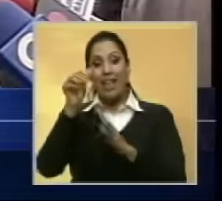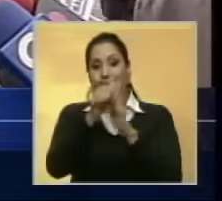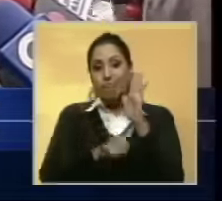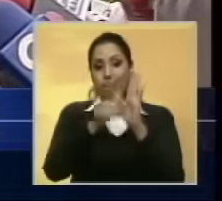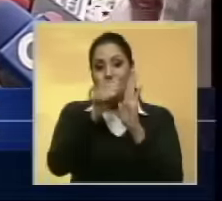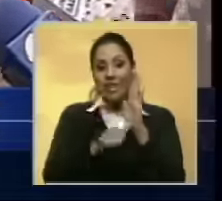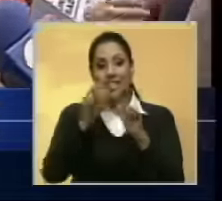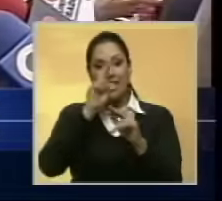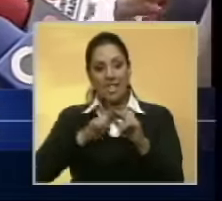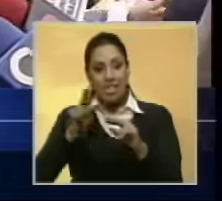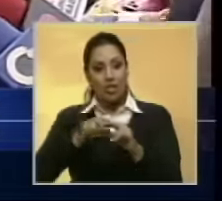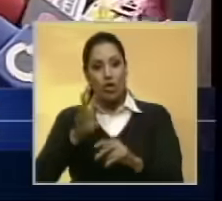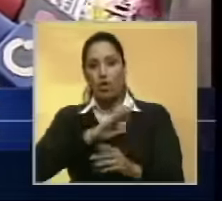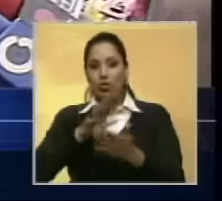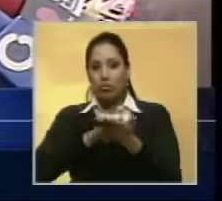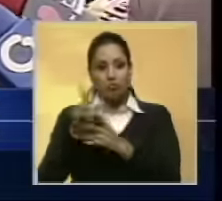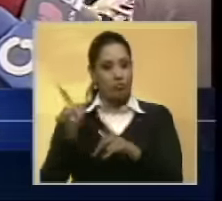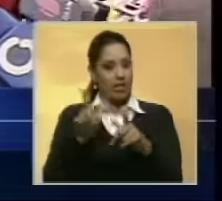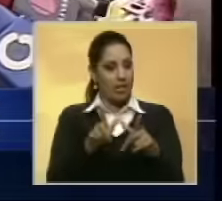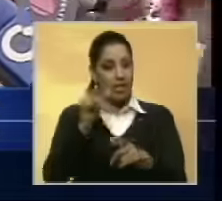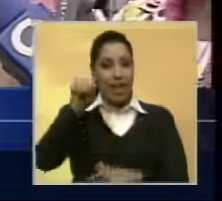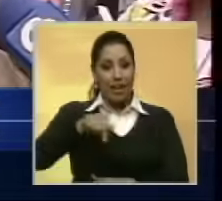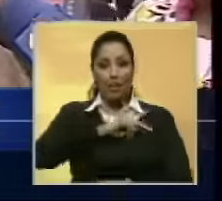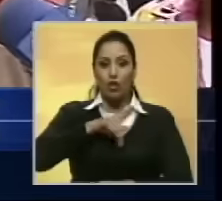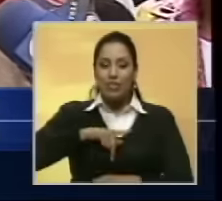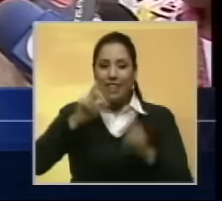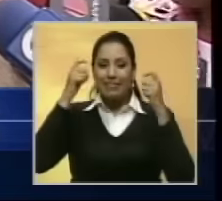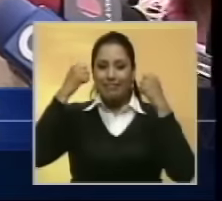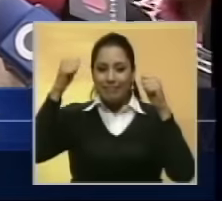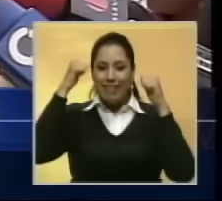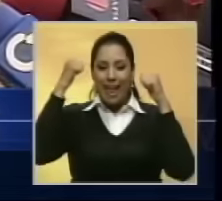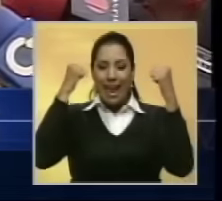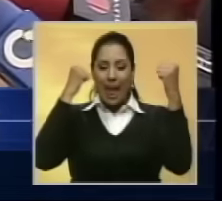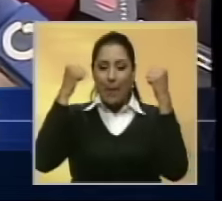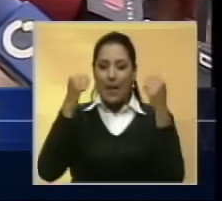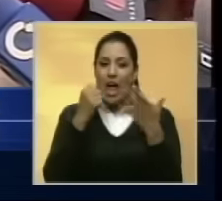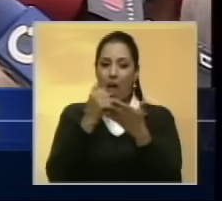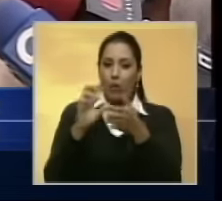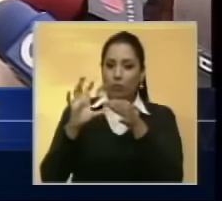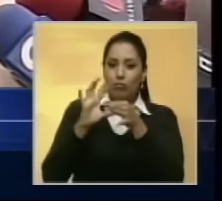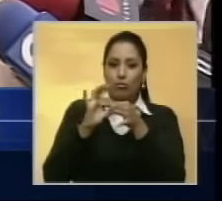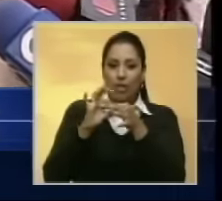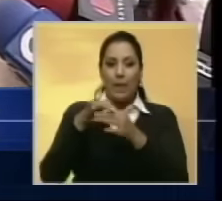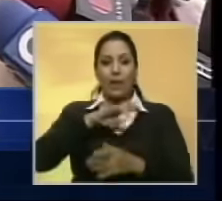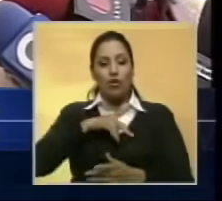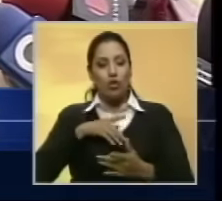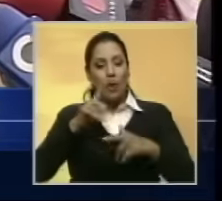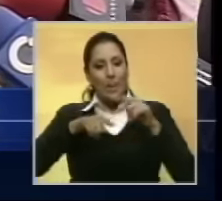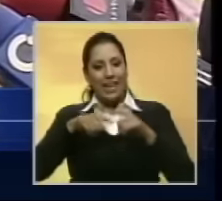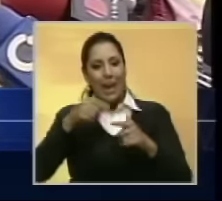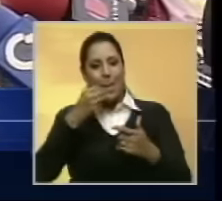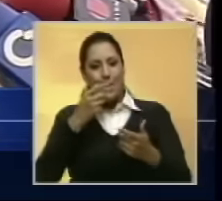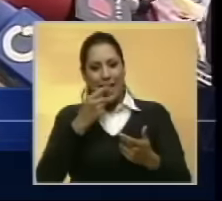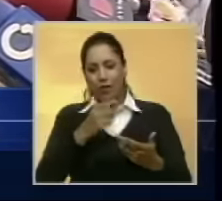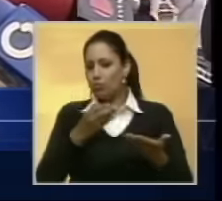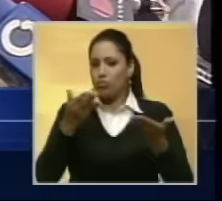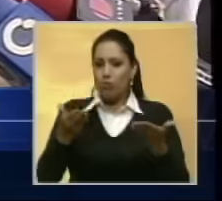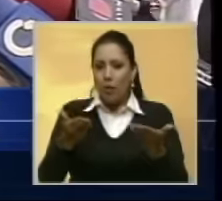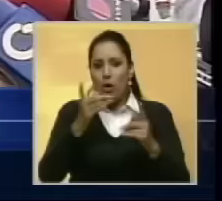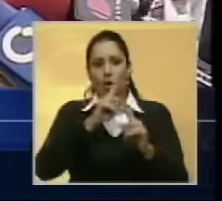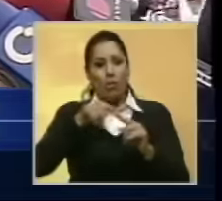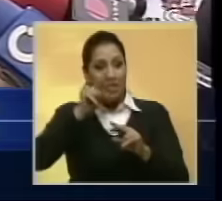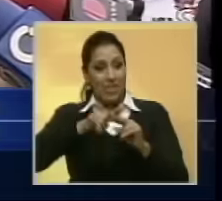casos de niños que hemos resuelto. Aquí pues le damos terapia a los niños a través de esta alianza, le damos equipos médicos, y la idea es